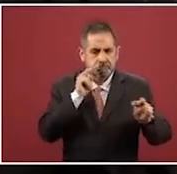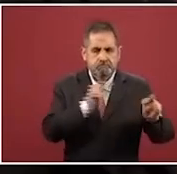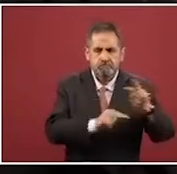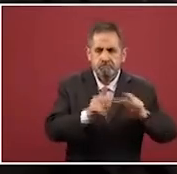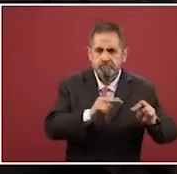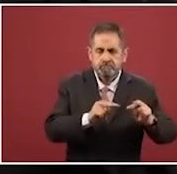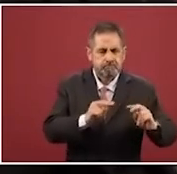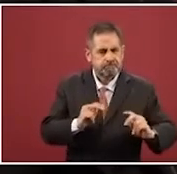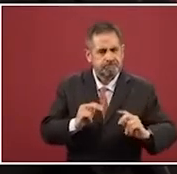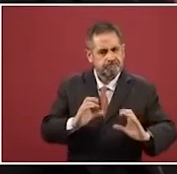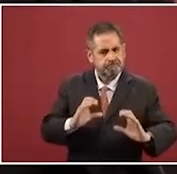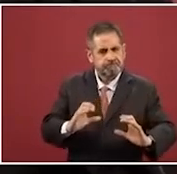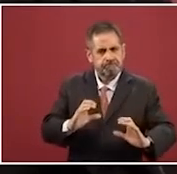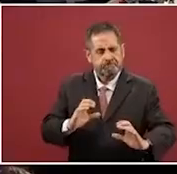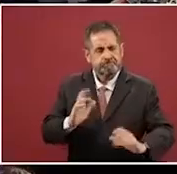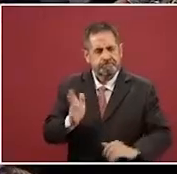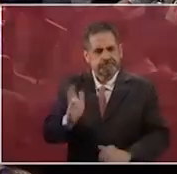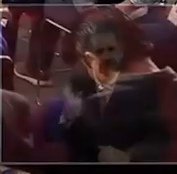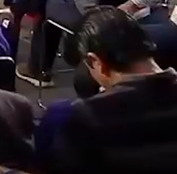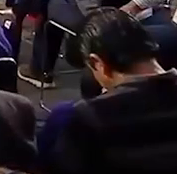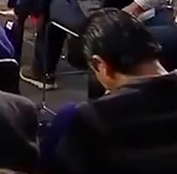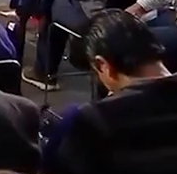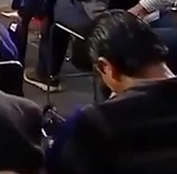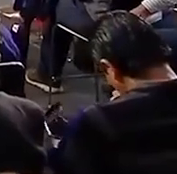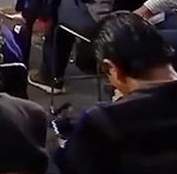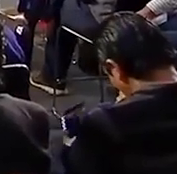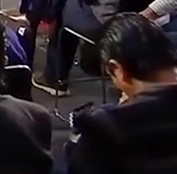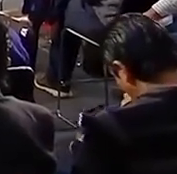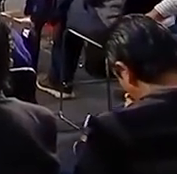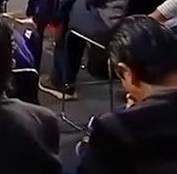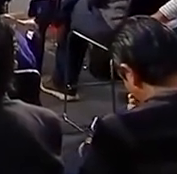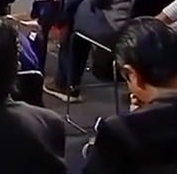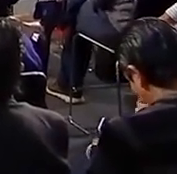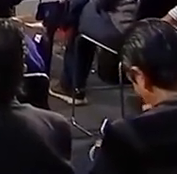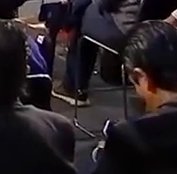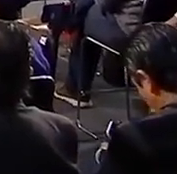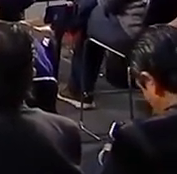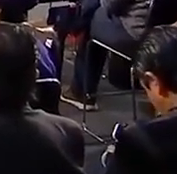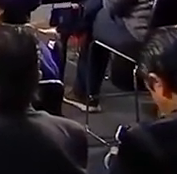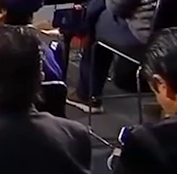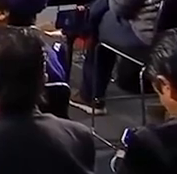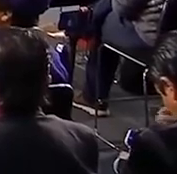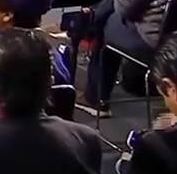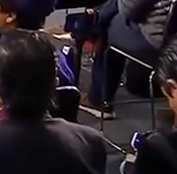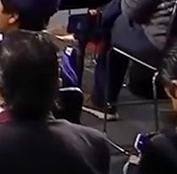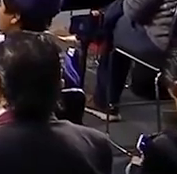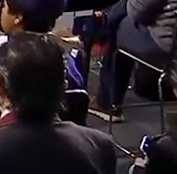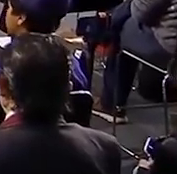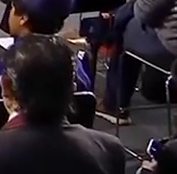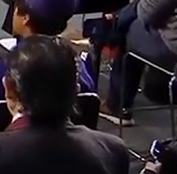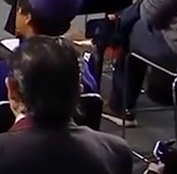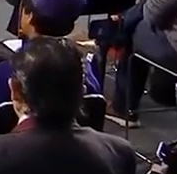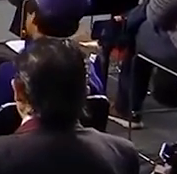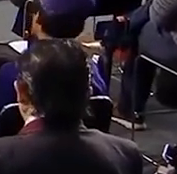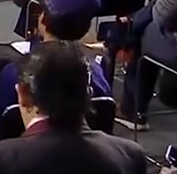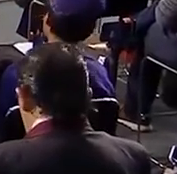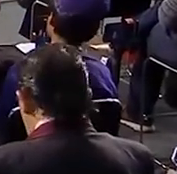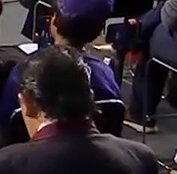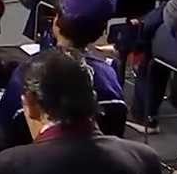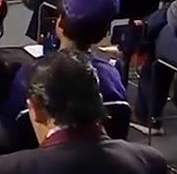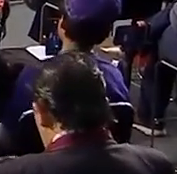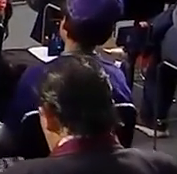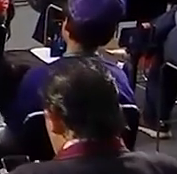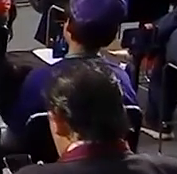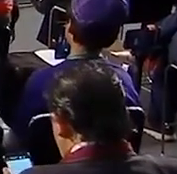está cuidando la reserva de Calakmul. Me lo han planteado